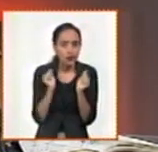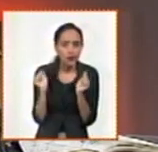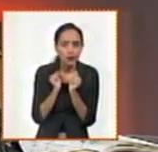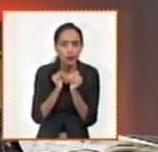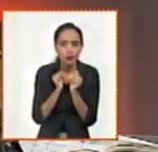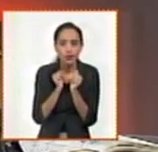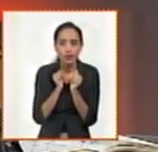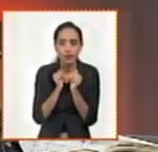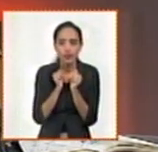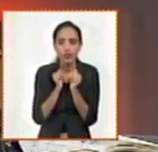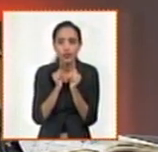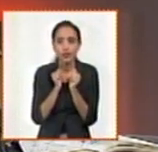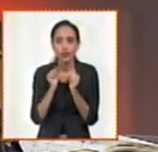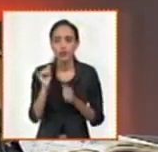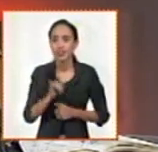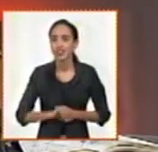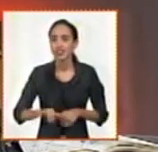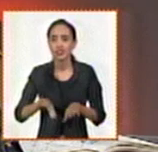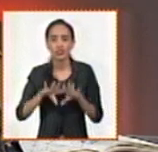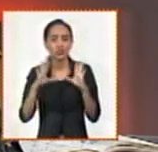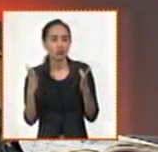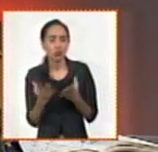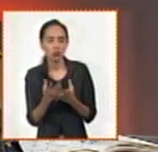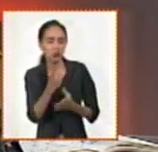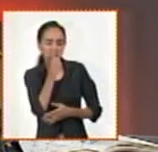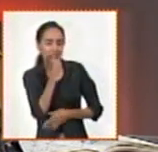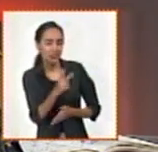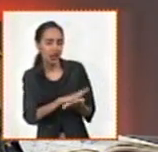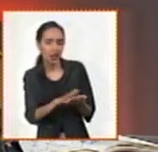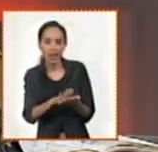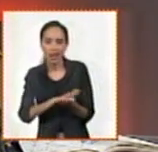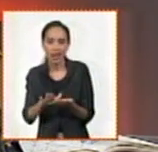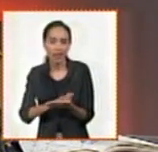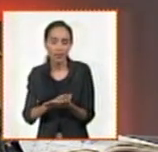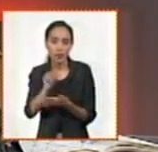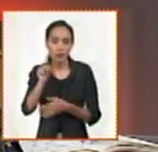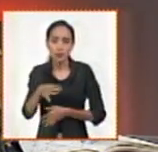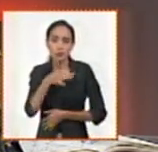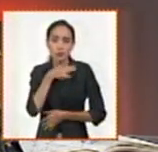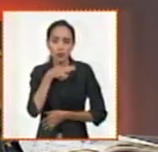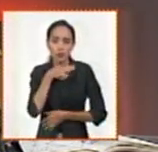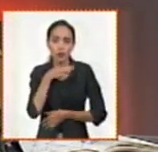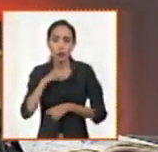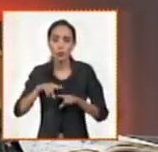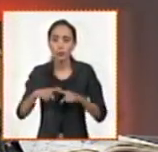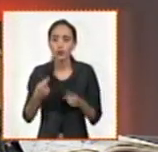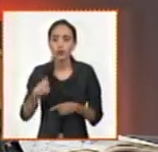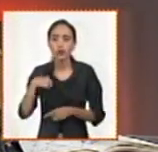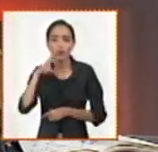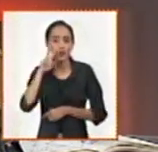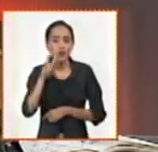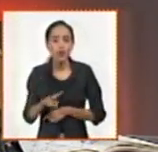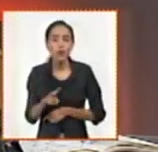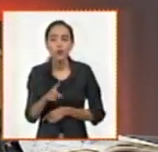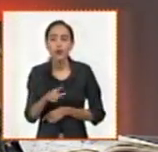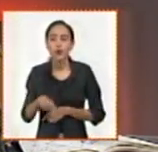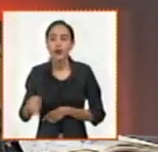una crueldad total hacia la gente pobre. Entonces, por eso es que vemos en esa